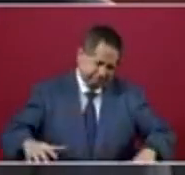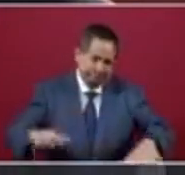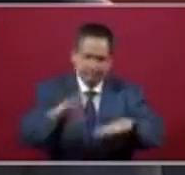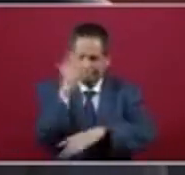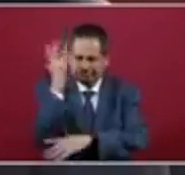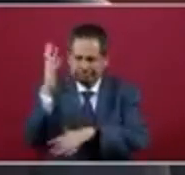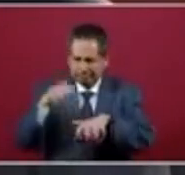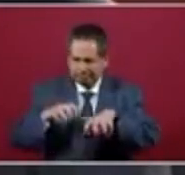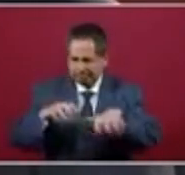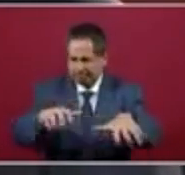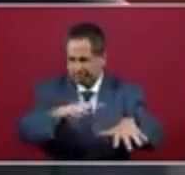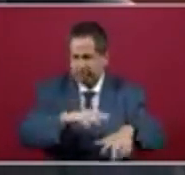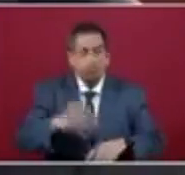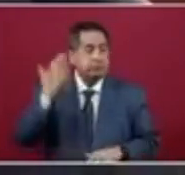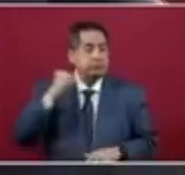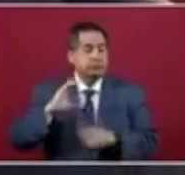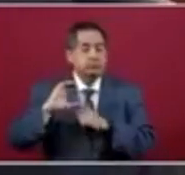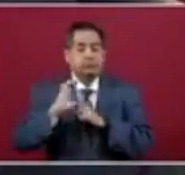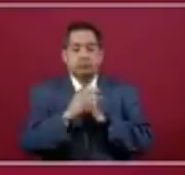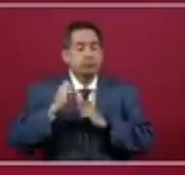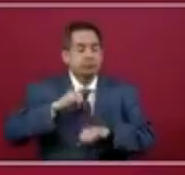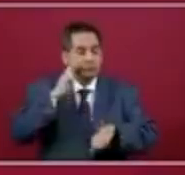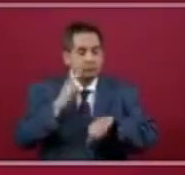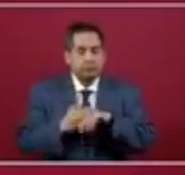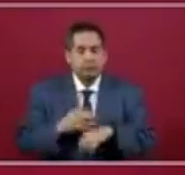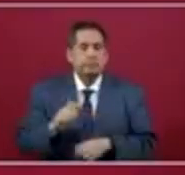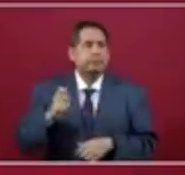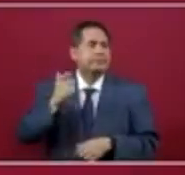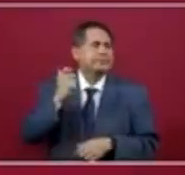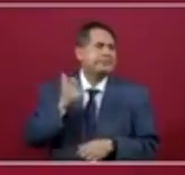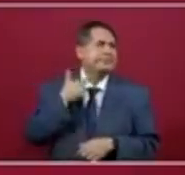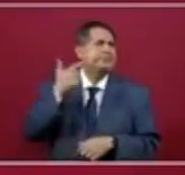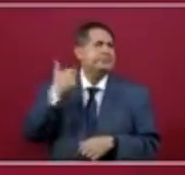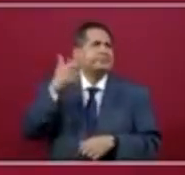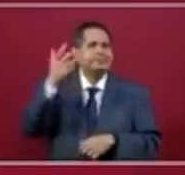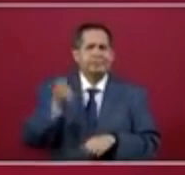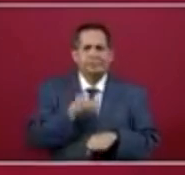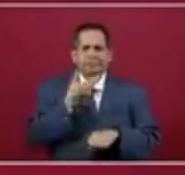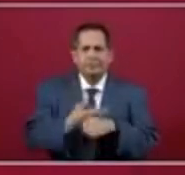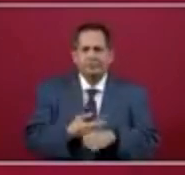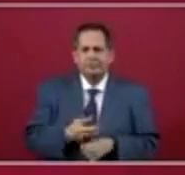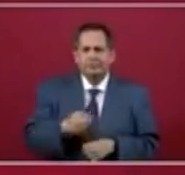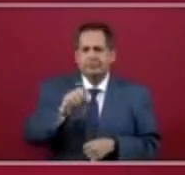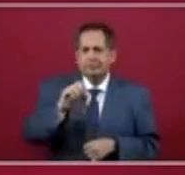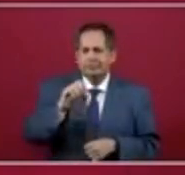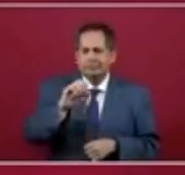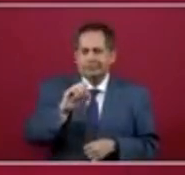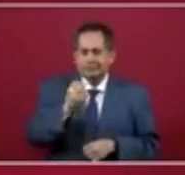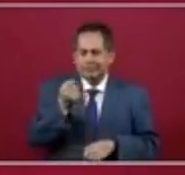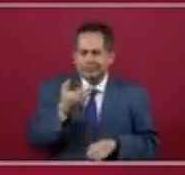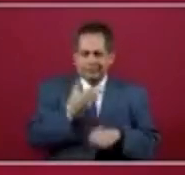Había una comisión de la entonces Secretaría de Recursos Hidráulicos